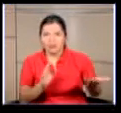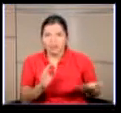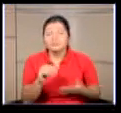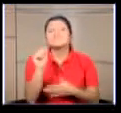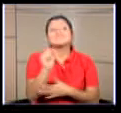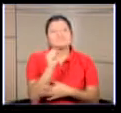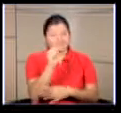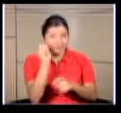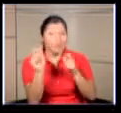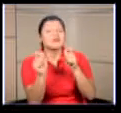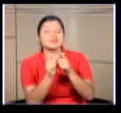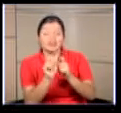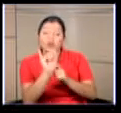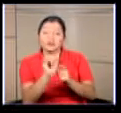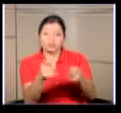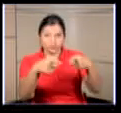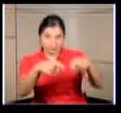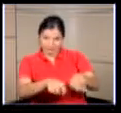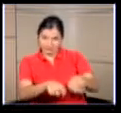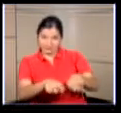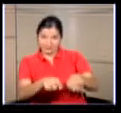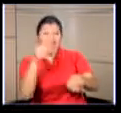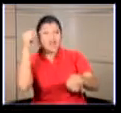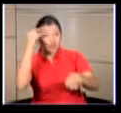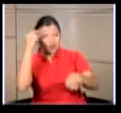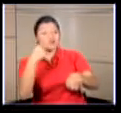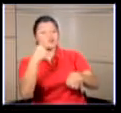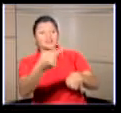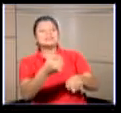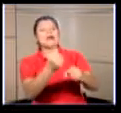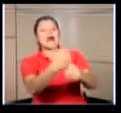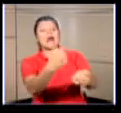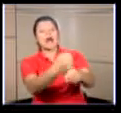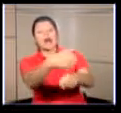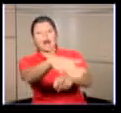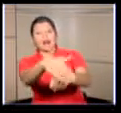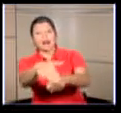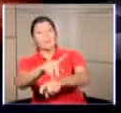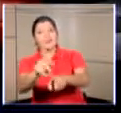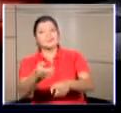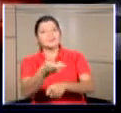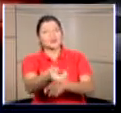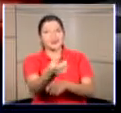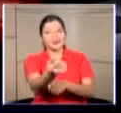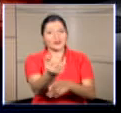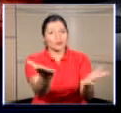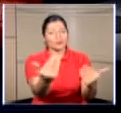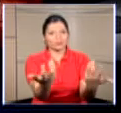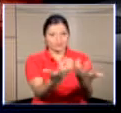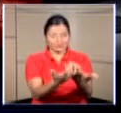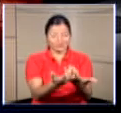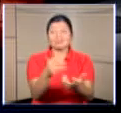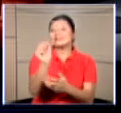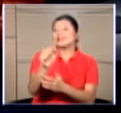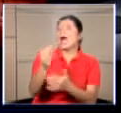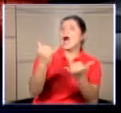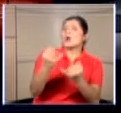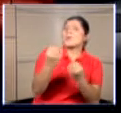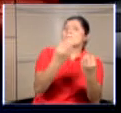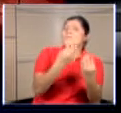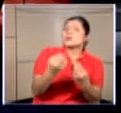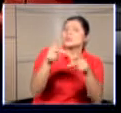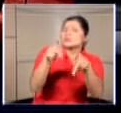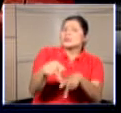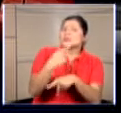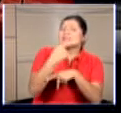sido la tónica, digamos, la estrategia perfecta para poder completar una cosa con otra. Ok, ahora bien, muchos han dicho de que efectivamente se van